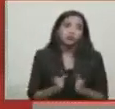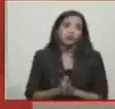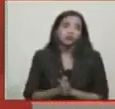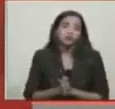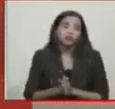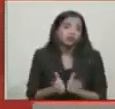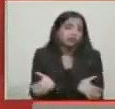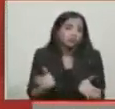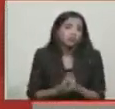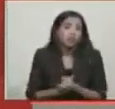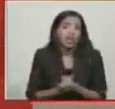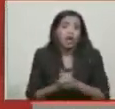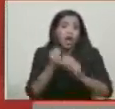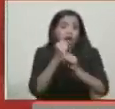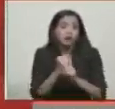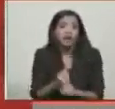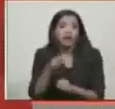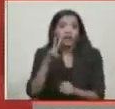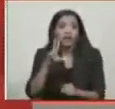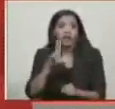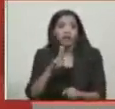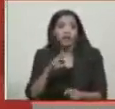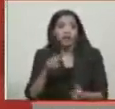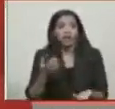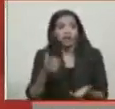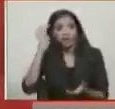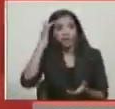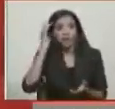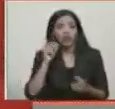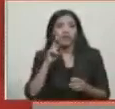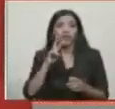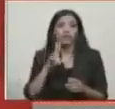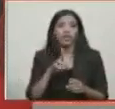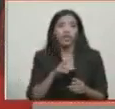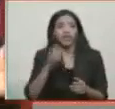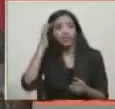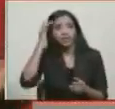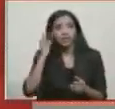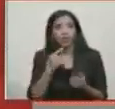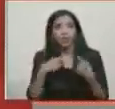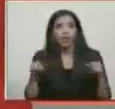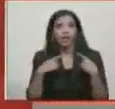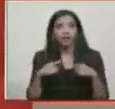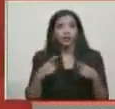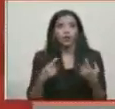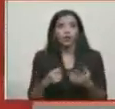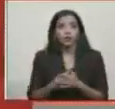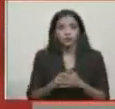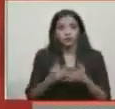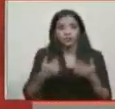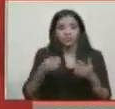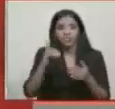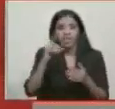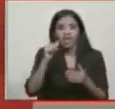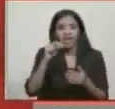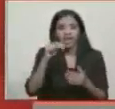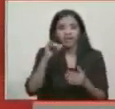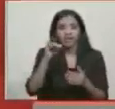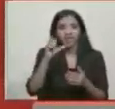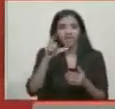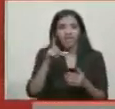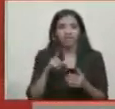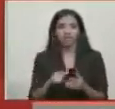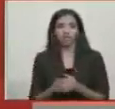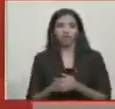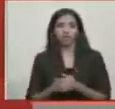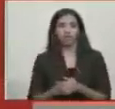a esperar que llegue el 23. Lo único bueno que hay el 23, que cumple año Danielito. Uh-huh. Esto es un día que nosotros tenemos que celebrar, si tenemos motivo para